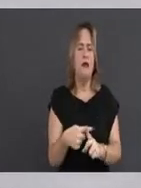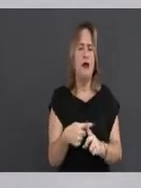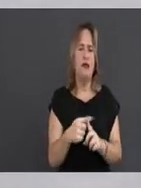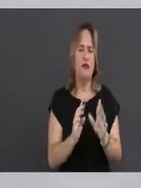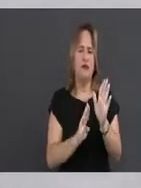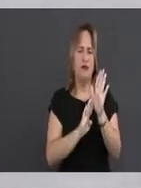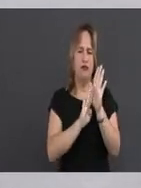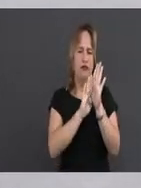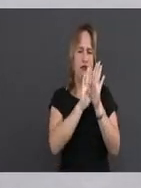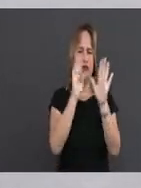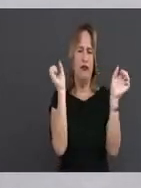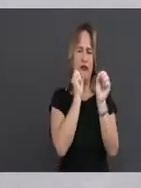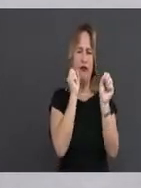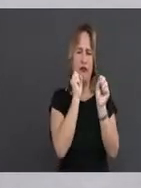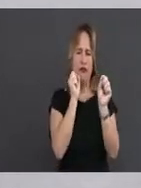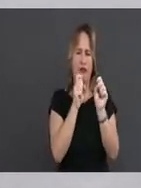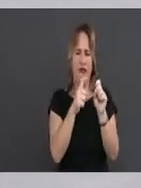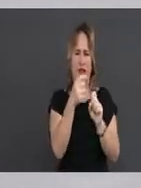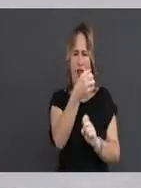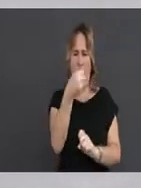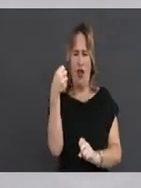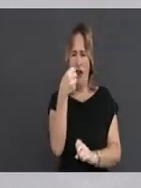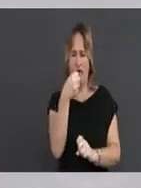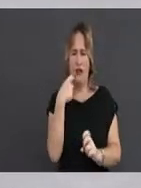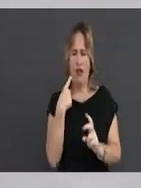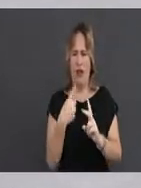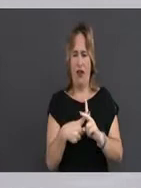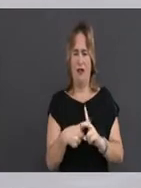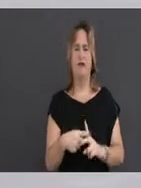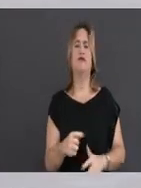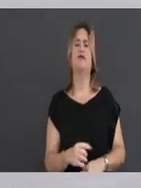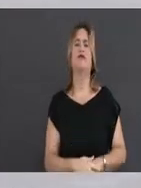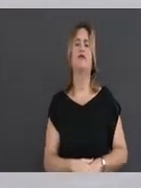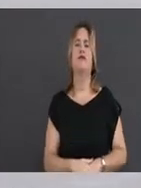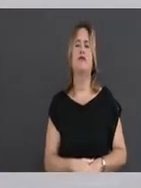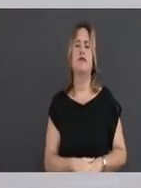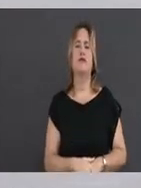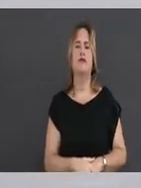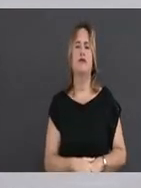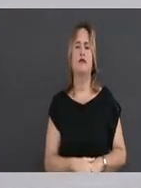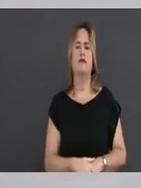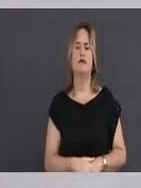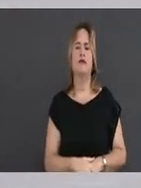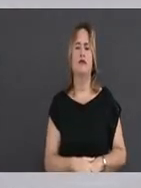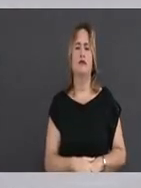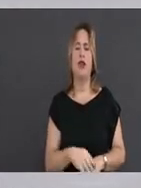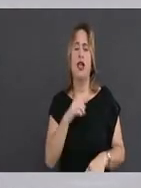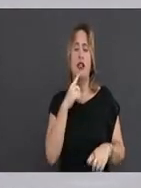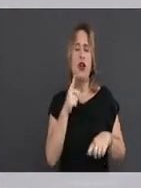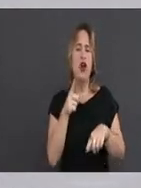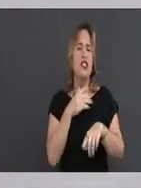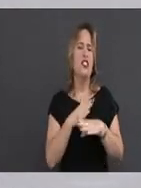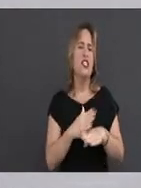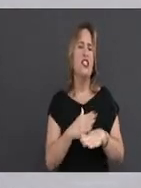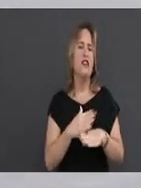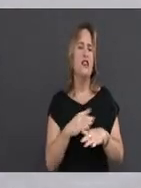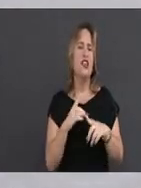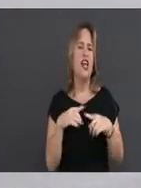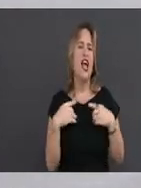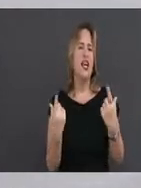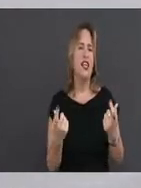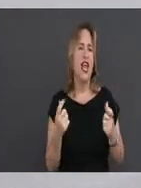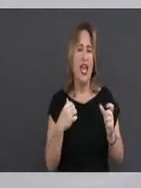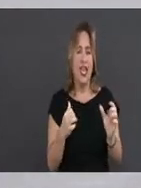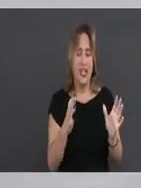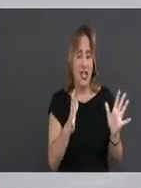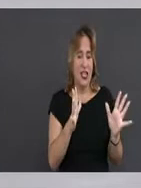punto donde él empieza a parar y, es decir, a reposar el frío. Esto quiere decir de que en